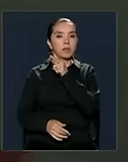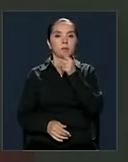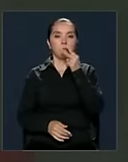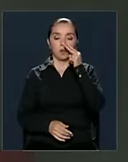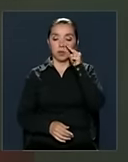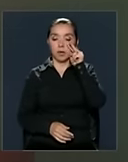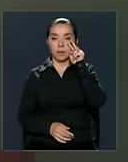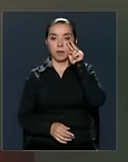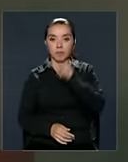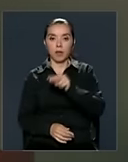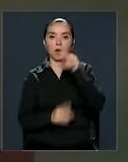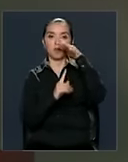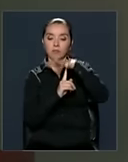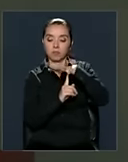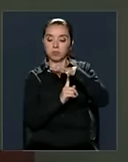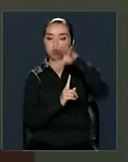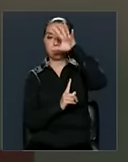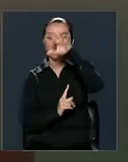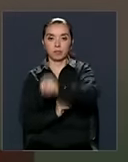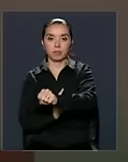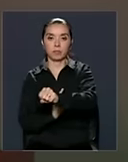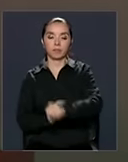la presencia de la nave aeropolicial.